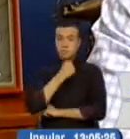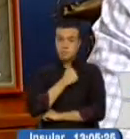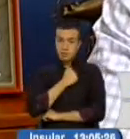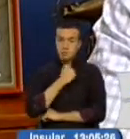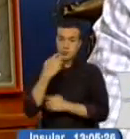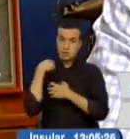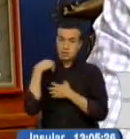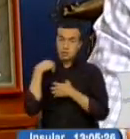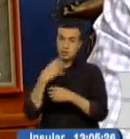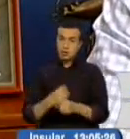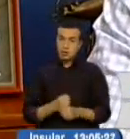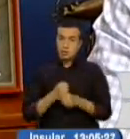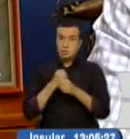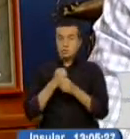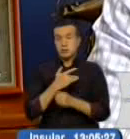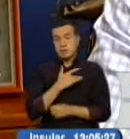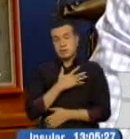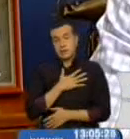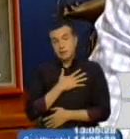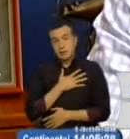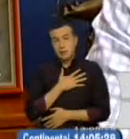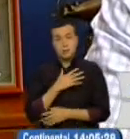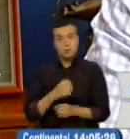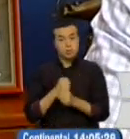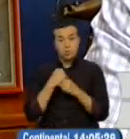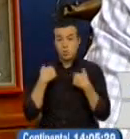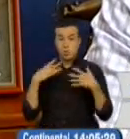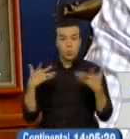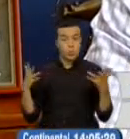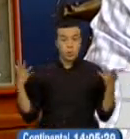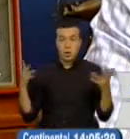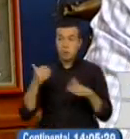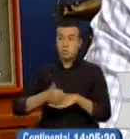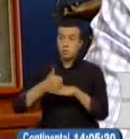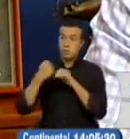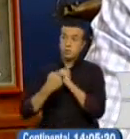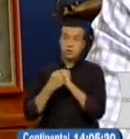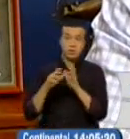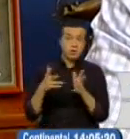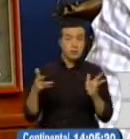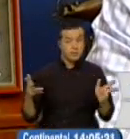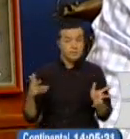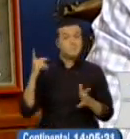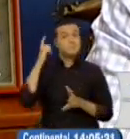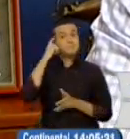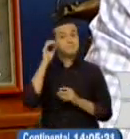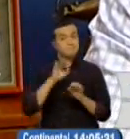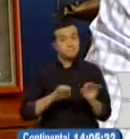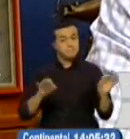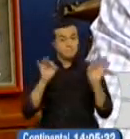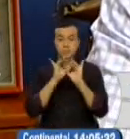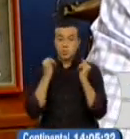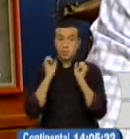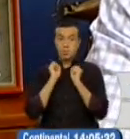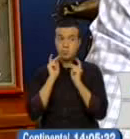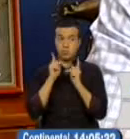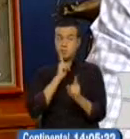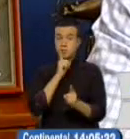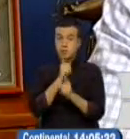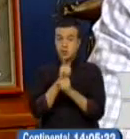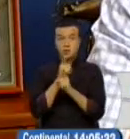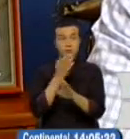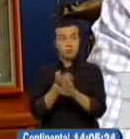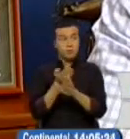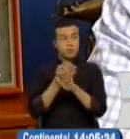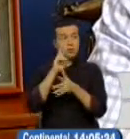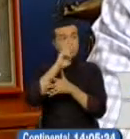autogarantizarse la seguridad que lamentablemente no estamos recibiendo de las autoridades. Entonces, creo que es una buena oportunidad para poder poner sobre la